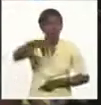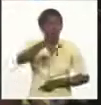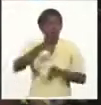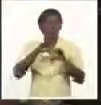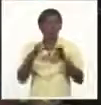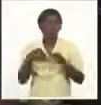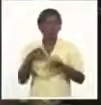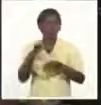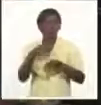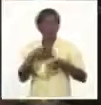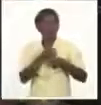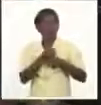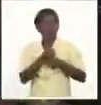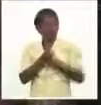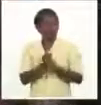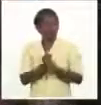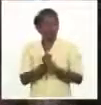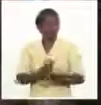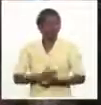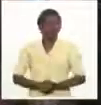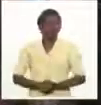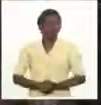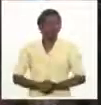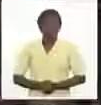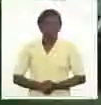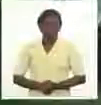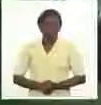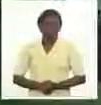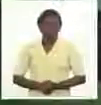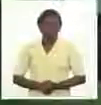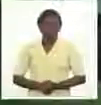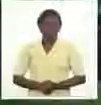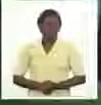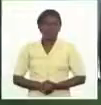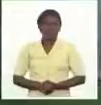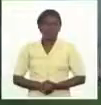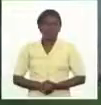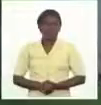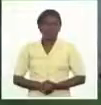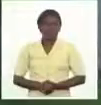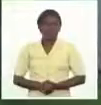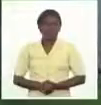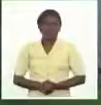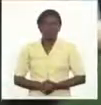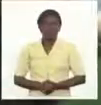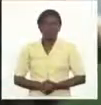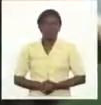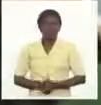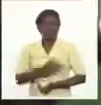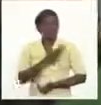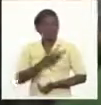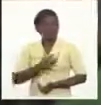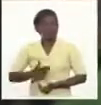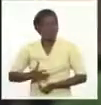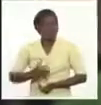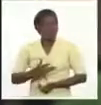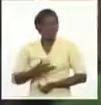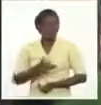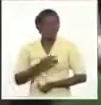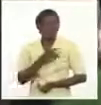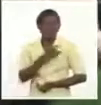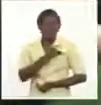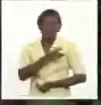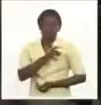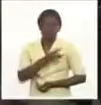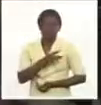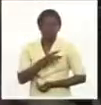ustedes están pasando en el momento. En un encuentro lleno de sensibilidad y emoción, el líder cubano llamó a la confianza